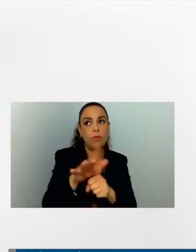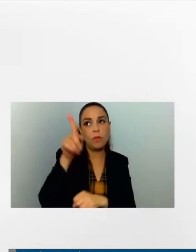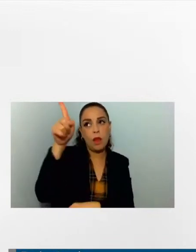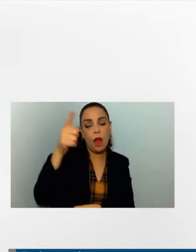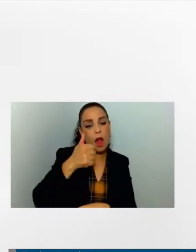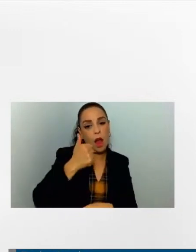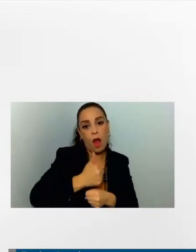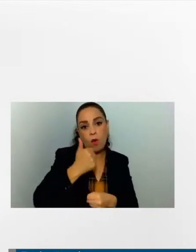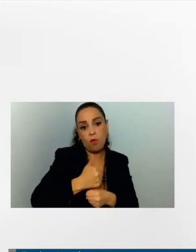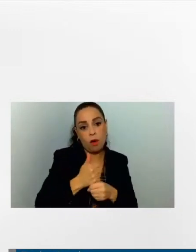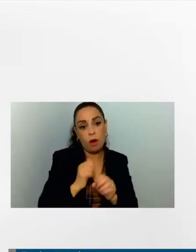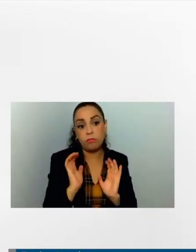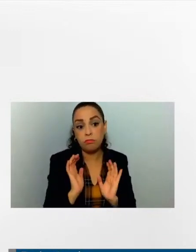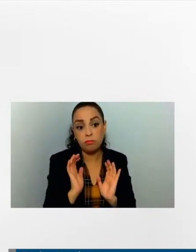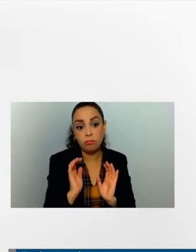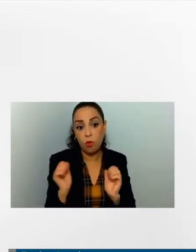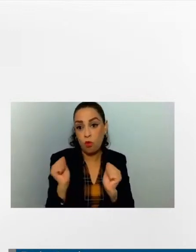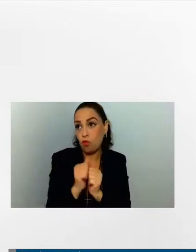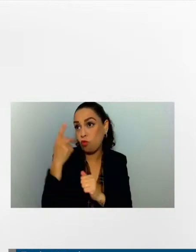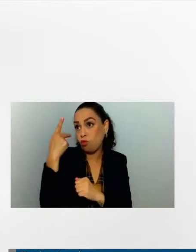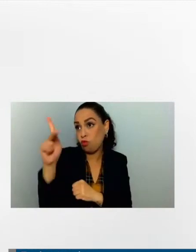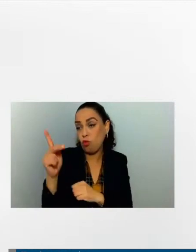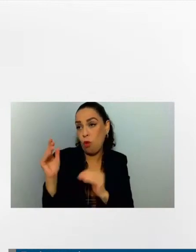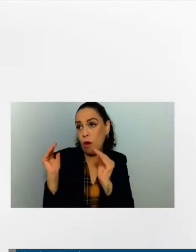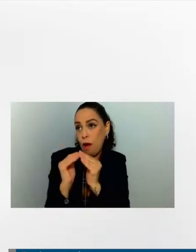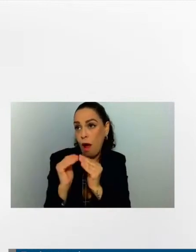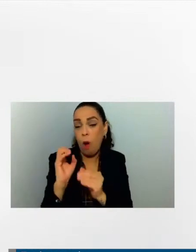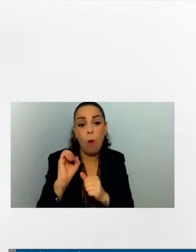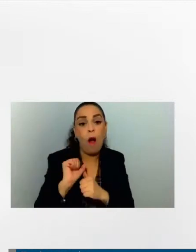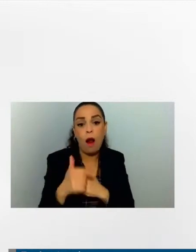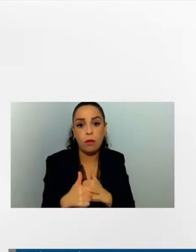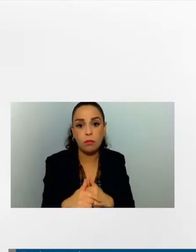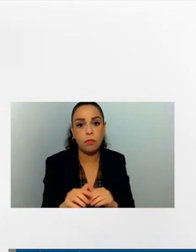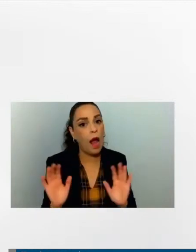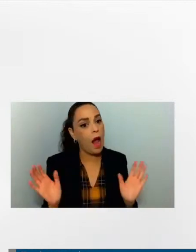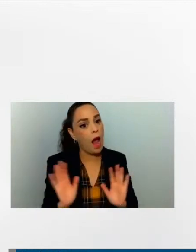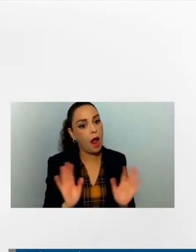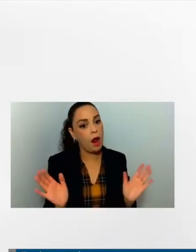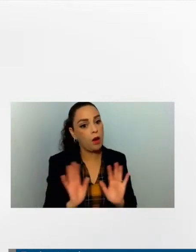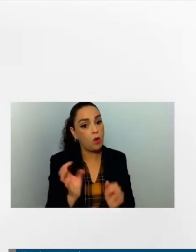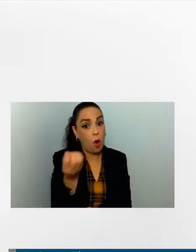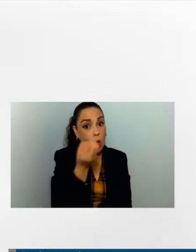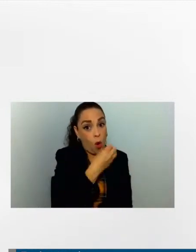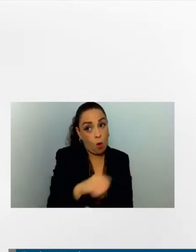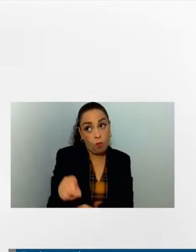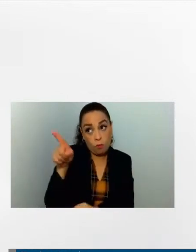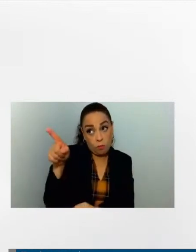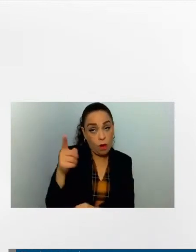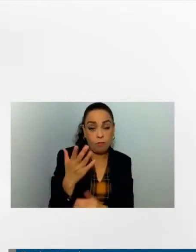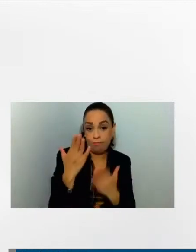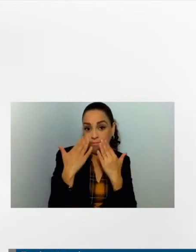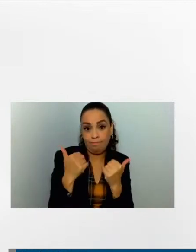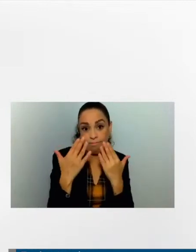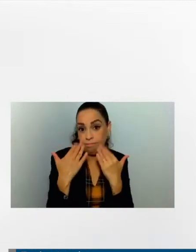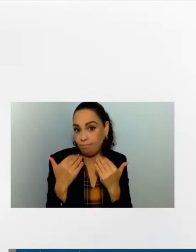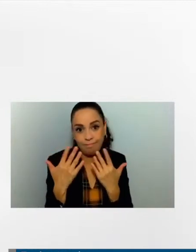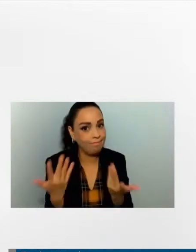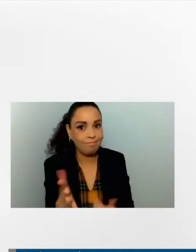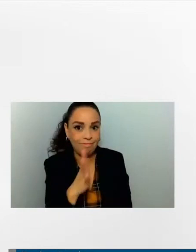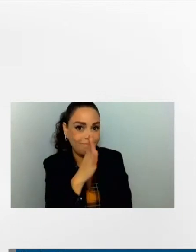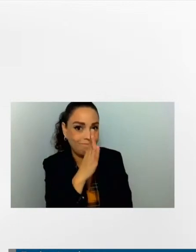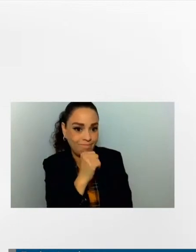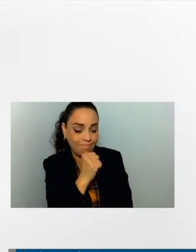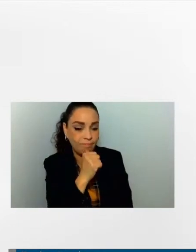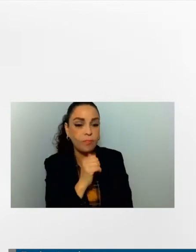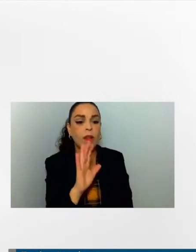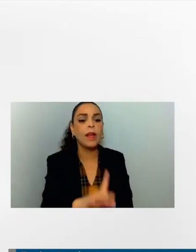sea, ¿no? Dicen, no, pues si no tienen obligación de dar alimentos, tampoco tienen obligación de dar esa garantía, ¿no? Y luego más tarde la Corte